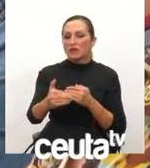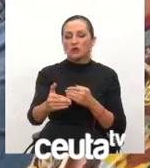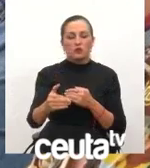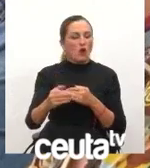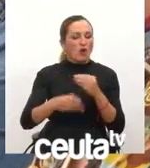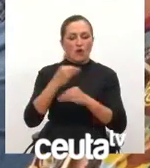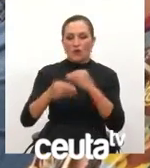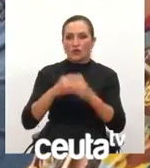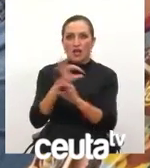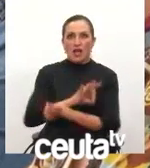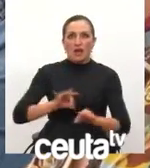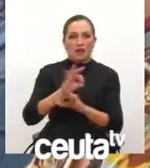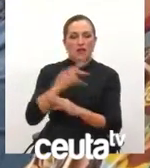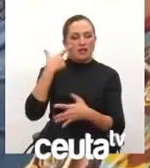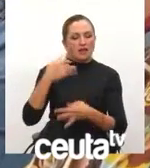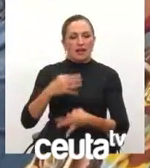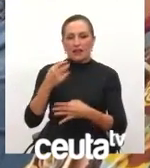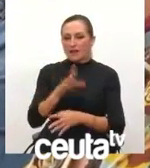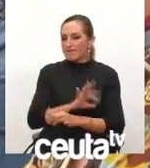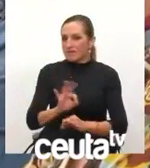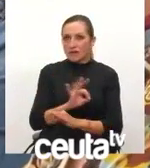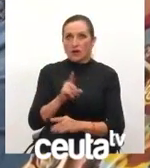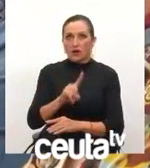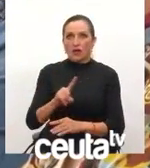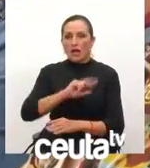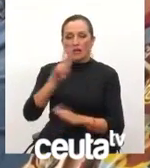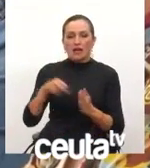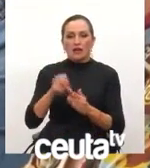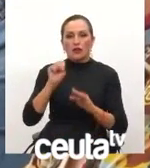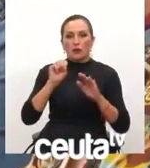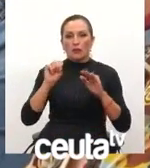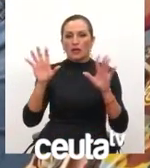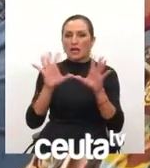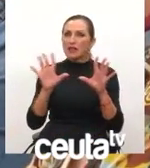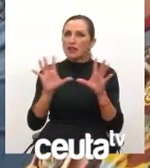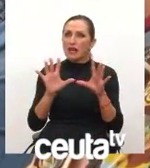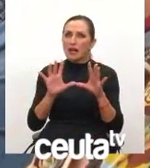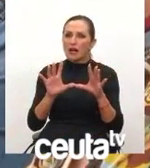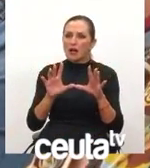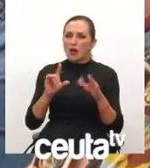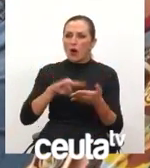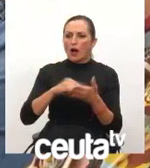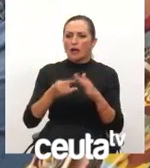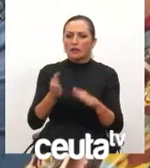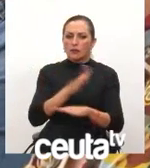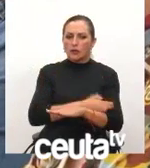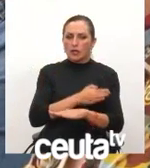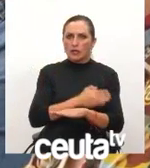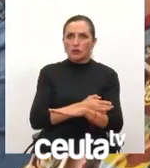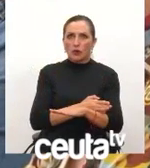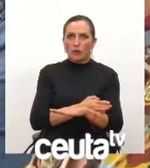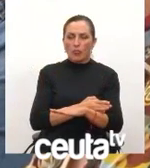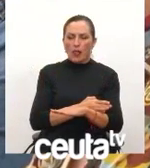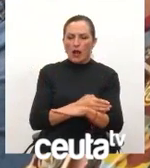realidad. En el año 2010, su Gobierno anunció que estaba preparando los anteproyectos de la segunda fase del Plan